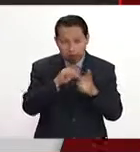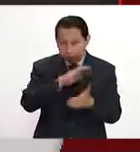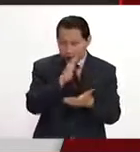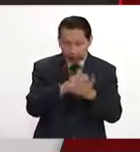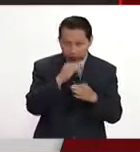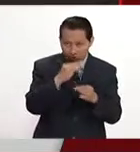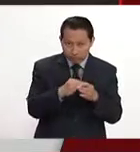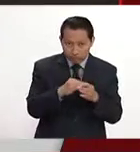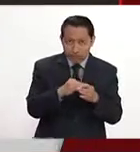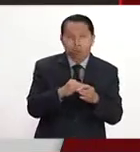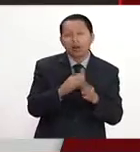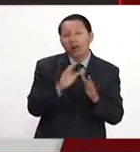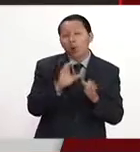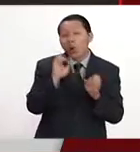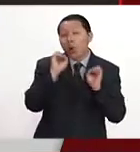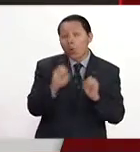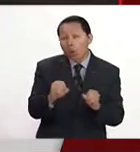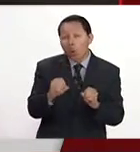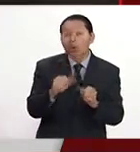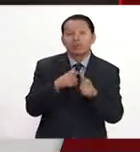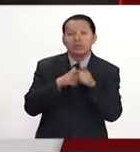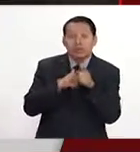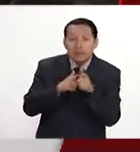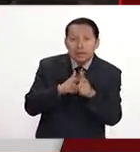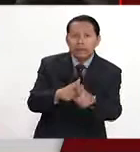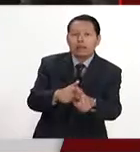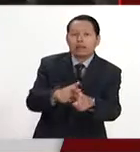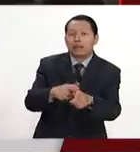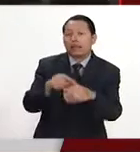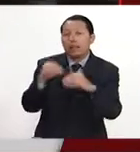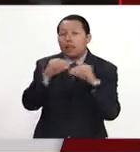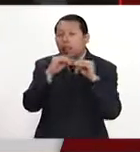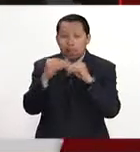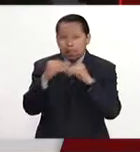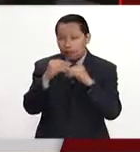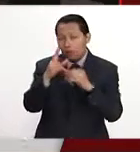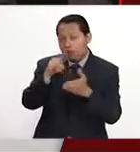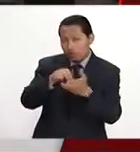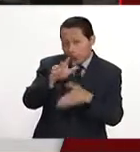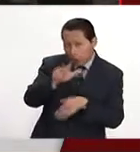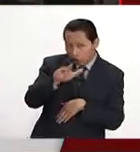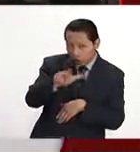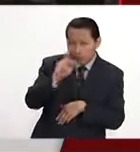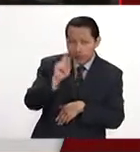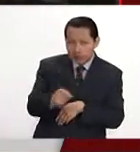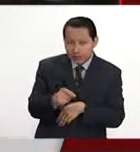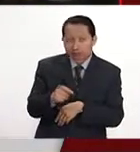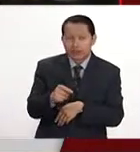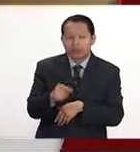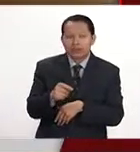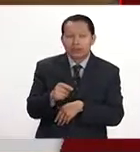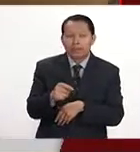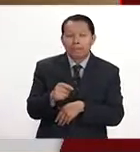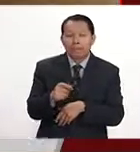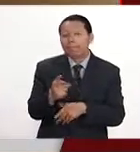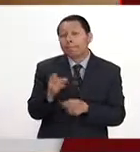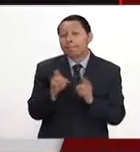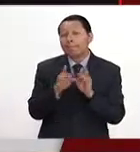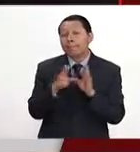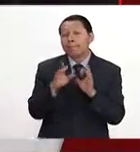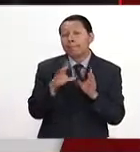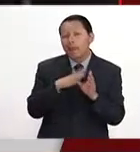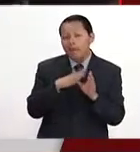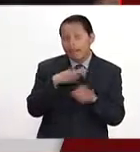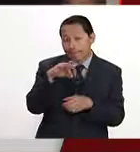se extienden hacia el año próximo, si se llegan a traslapar con la